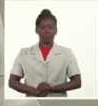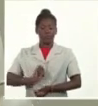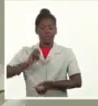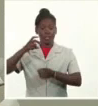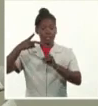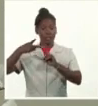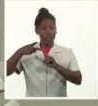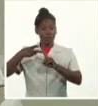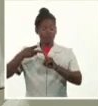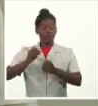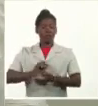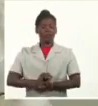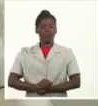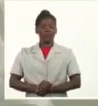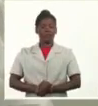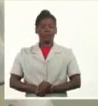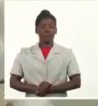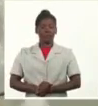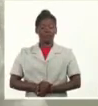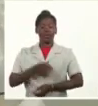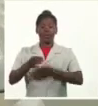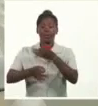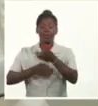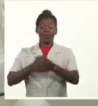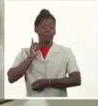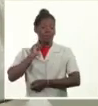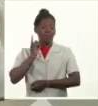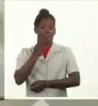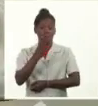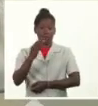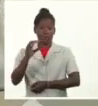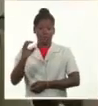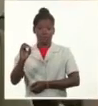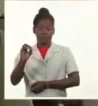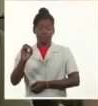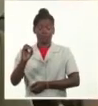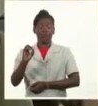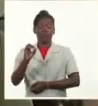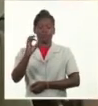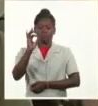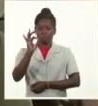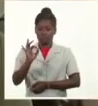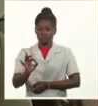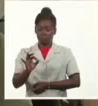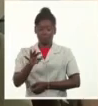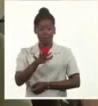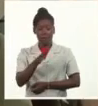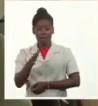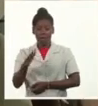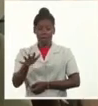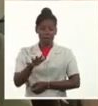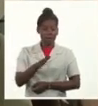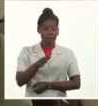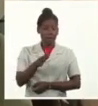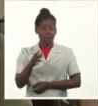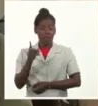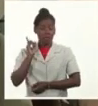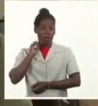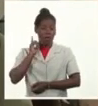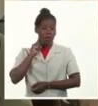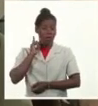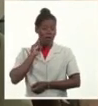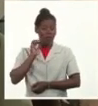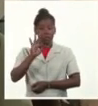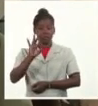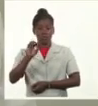señor canciller que desde hace más de 40 años, más precisamente desde la década de los años 80 del